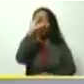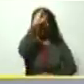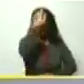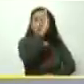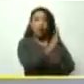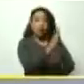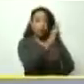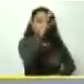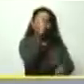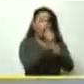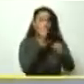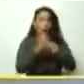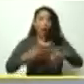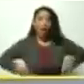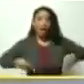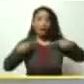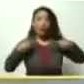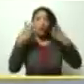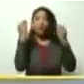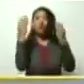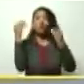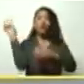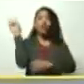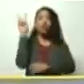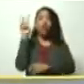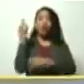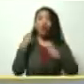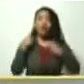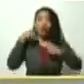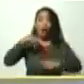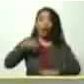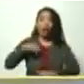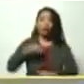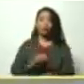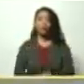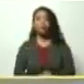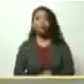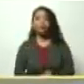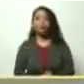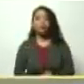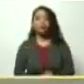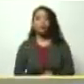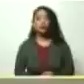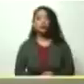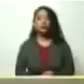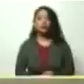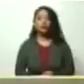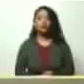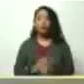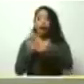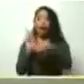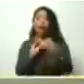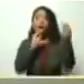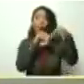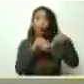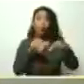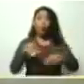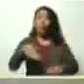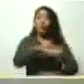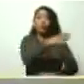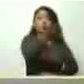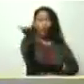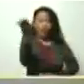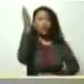en la vida de millones de venezolanos y venezolanas. Este es un acuerdo como todos saben